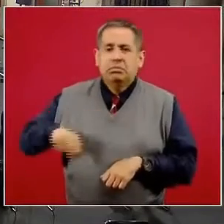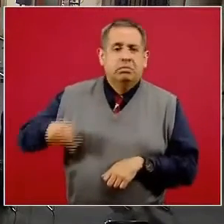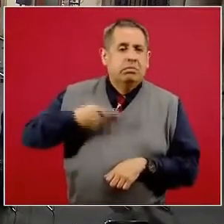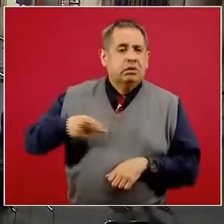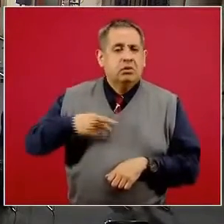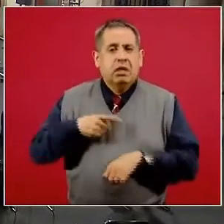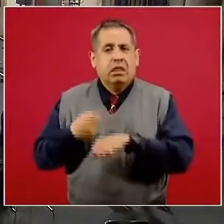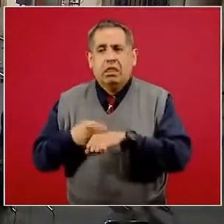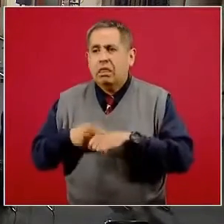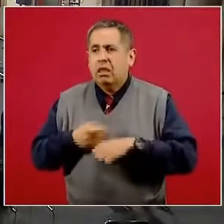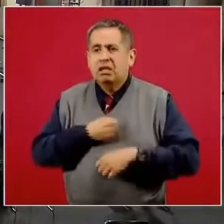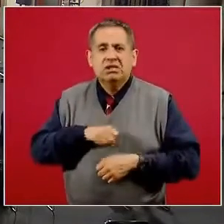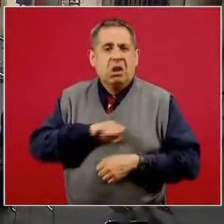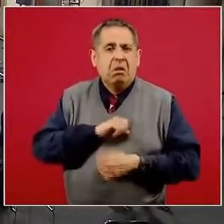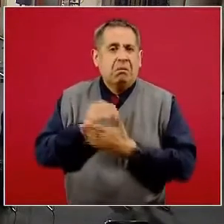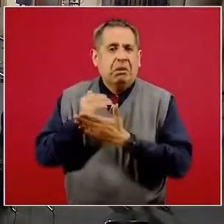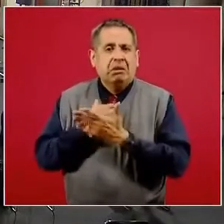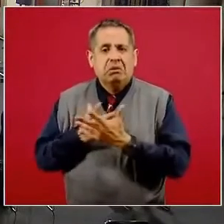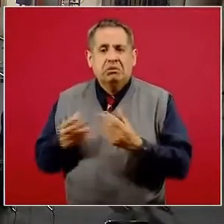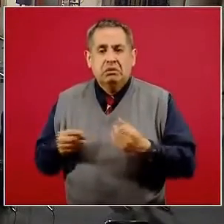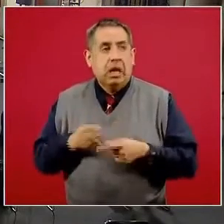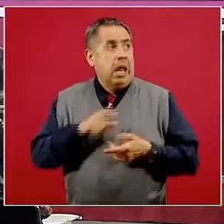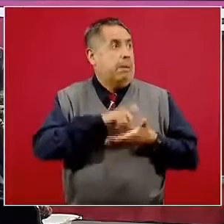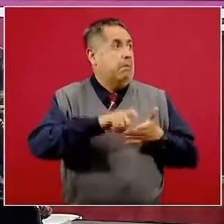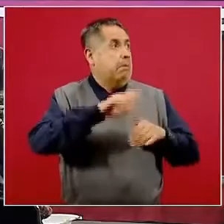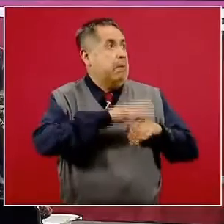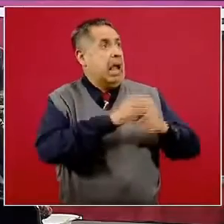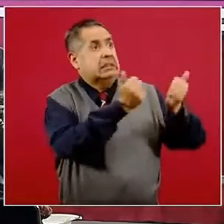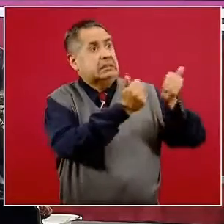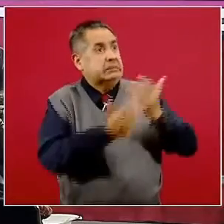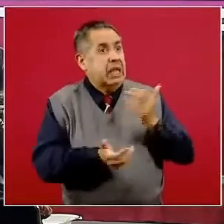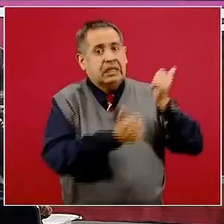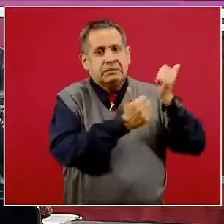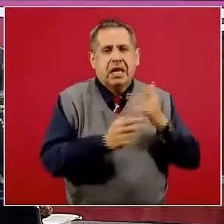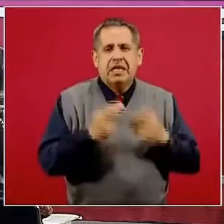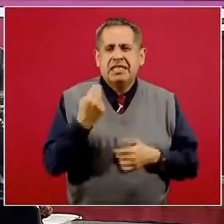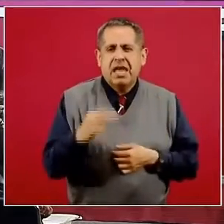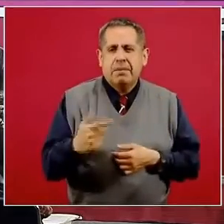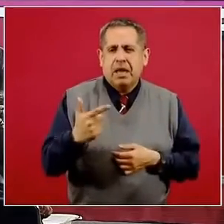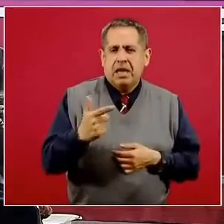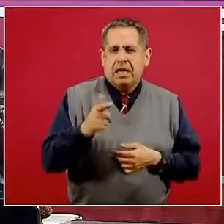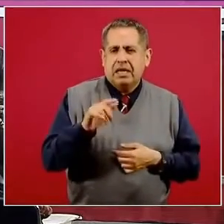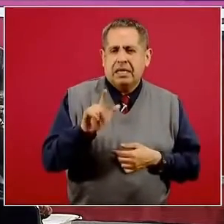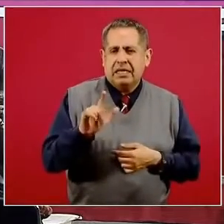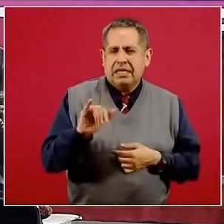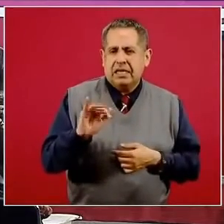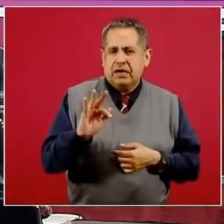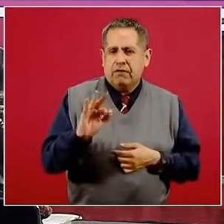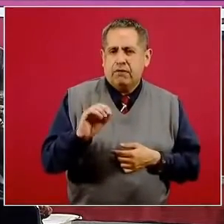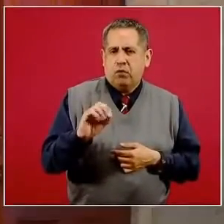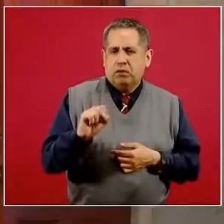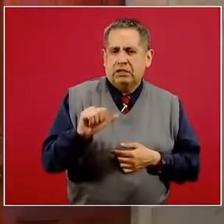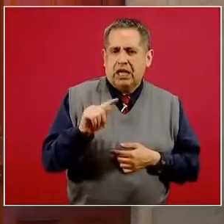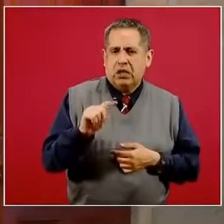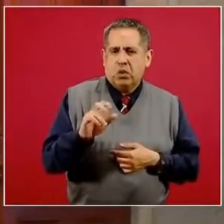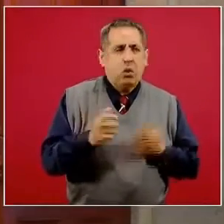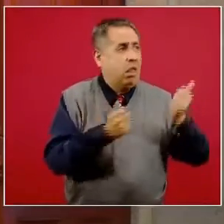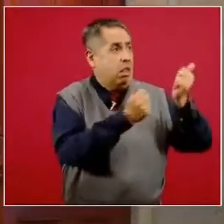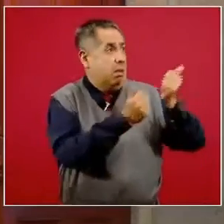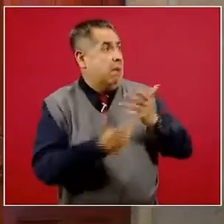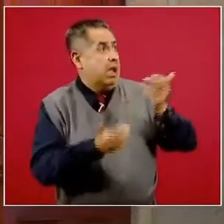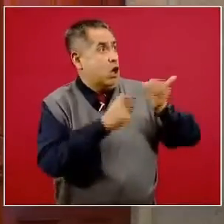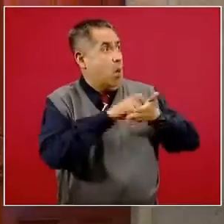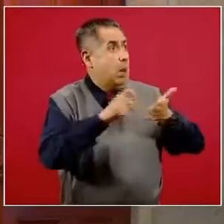también en el aumento. Se empezó a incrementar la importación de glifosato, que es un agrotóxico muy importante, que está